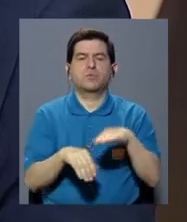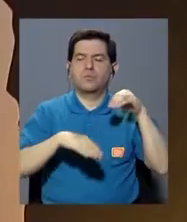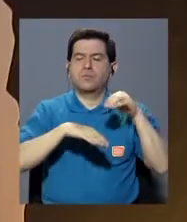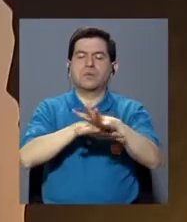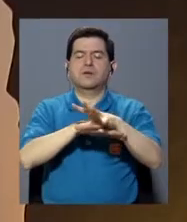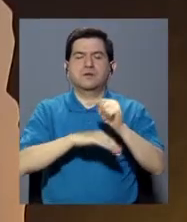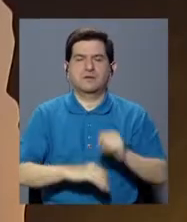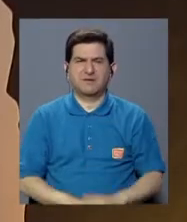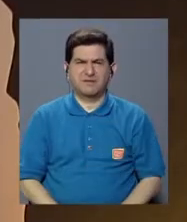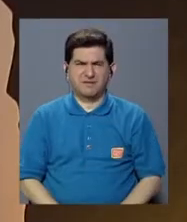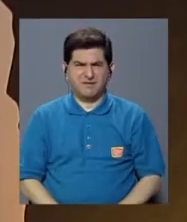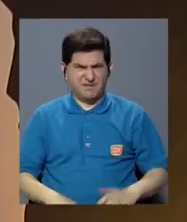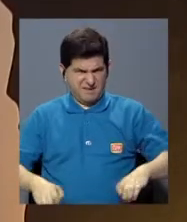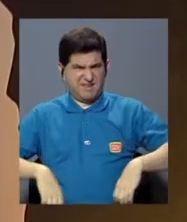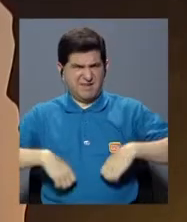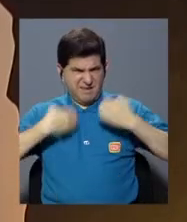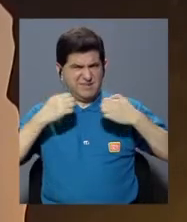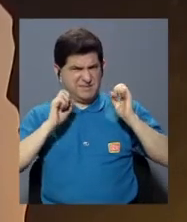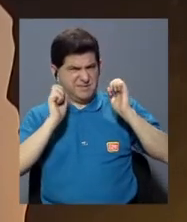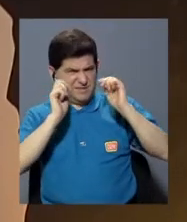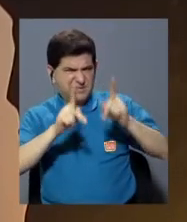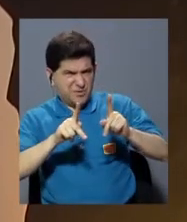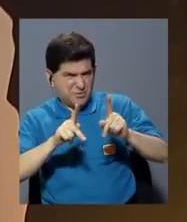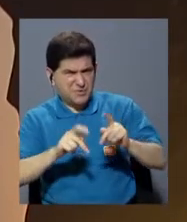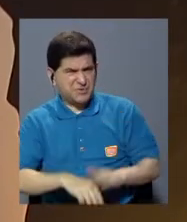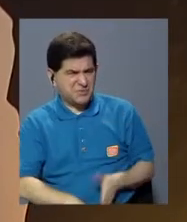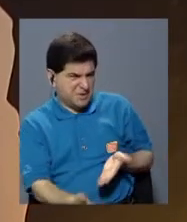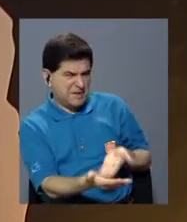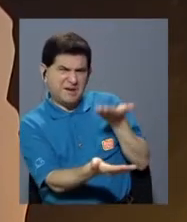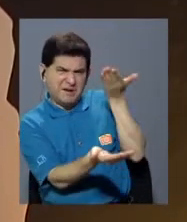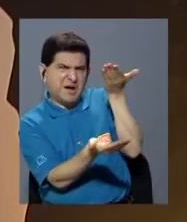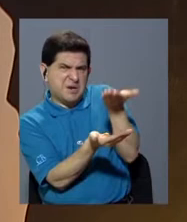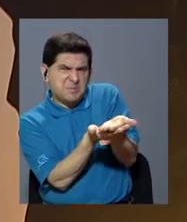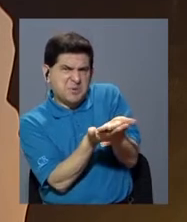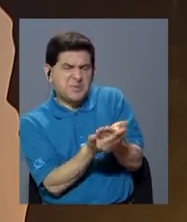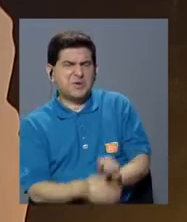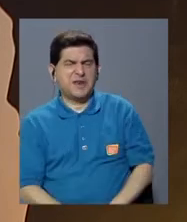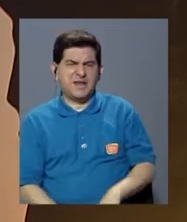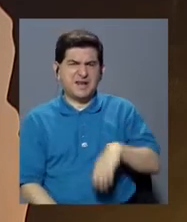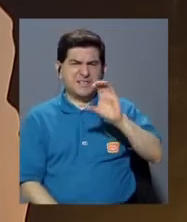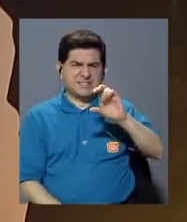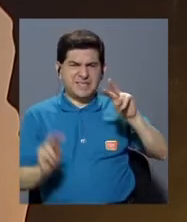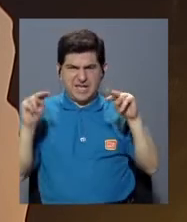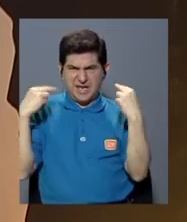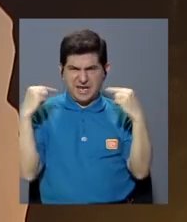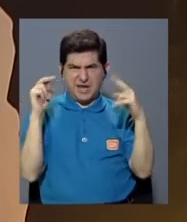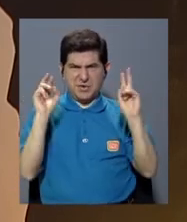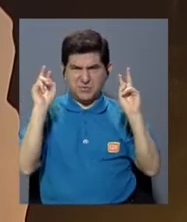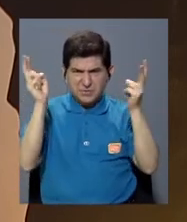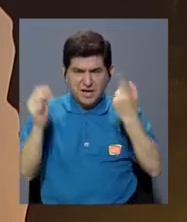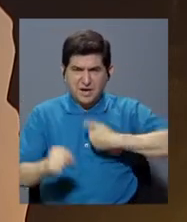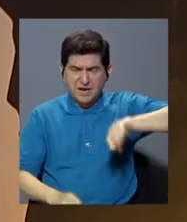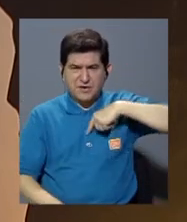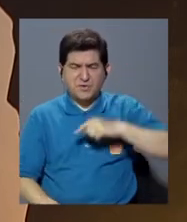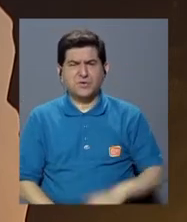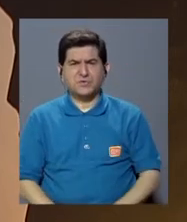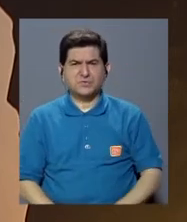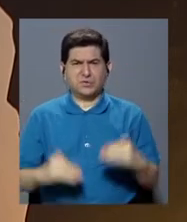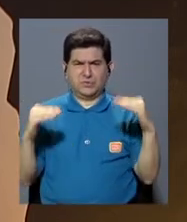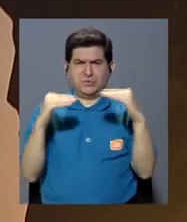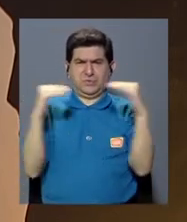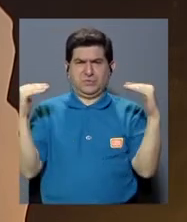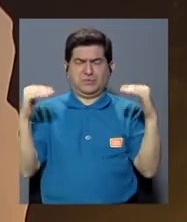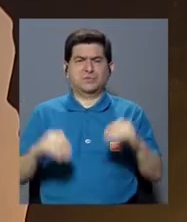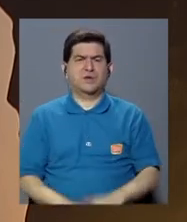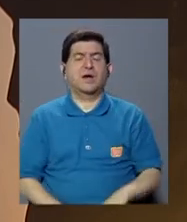efectos. ¿Y existe alguna posibilidad cuando se plantea ser carbono neutral que quedemos empates entre una y